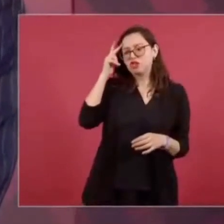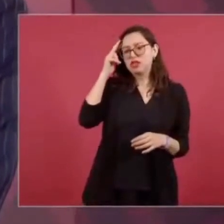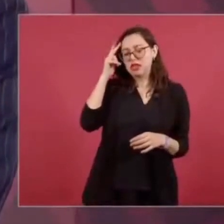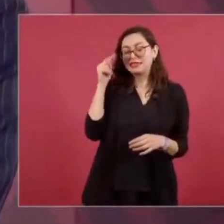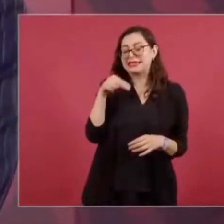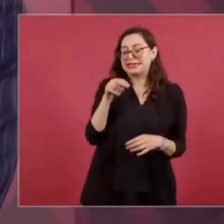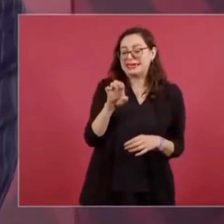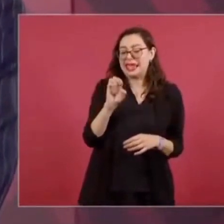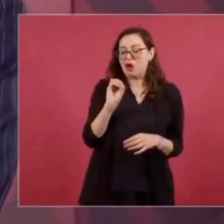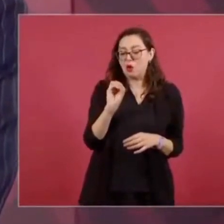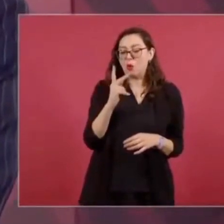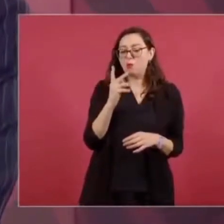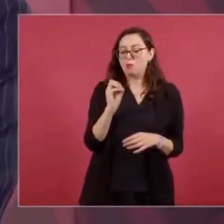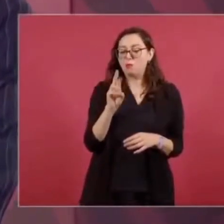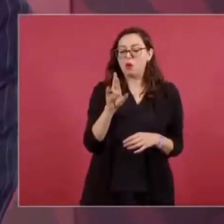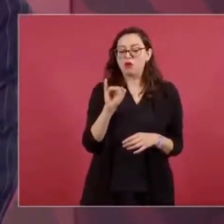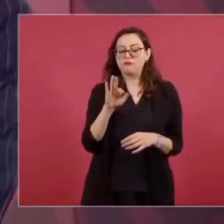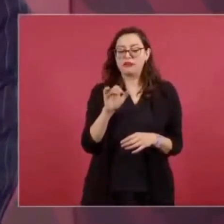neoporfirismo.